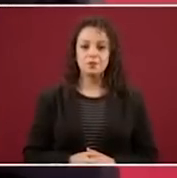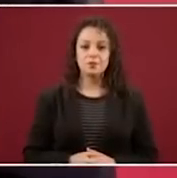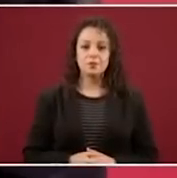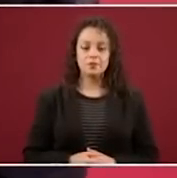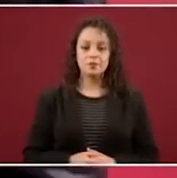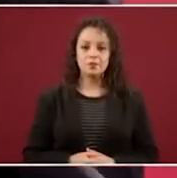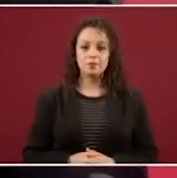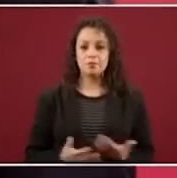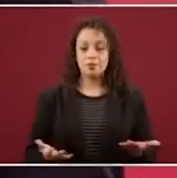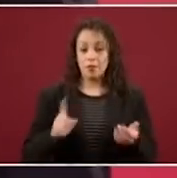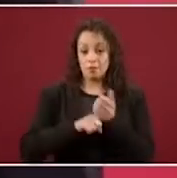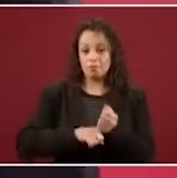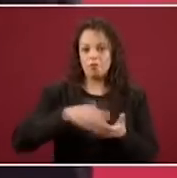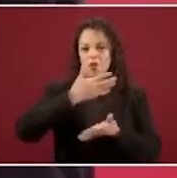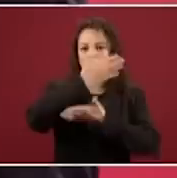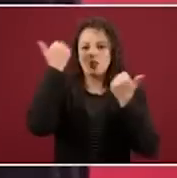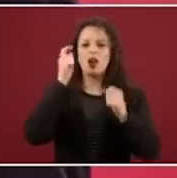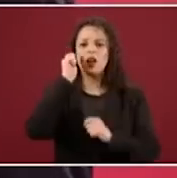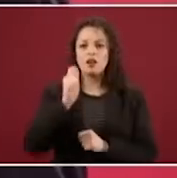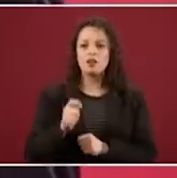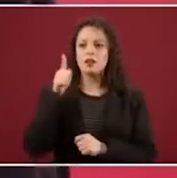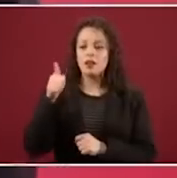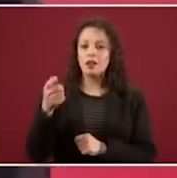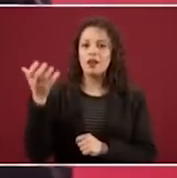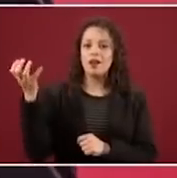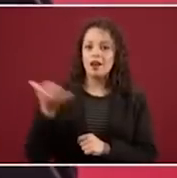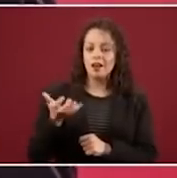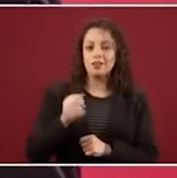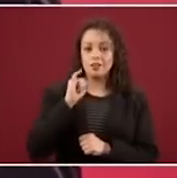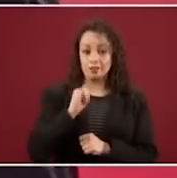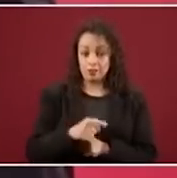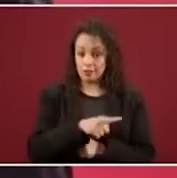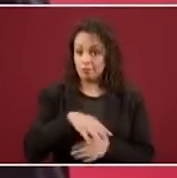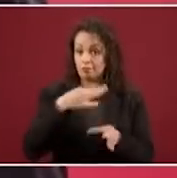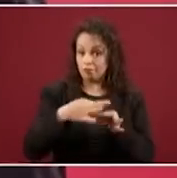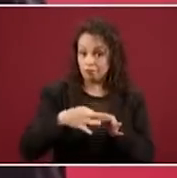no se sepa quién está cumpliendo y quién no está cumpliendo.